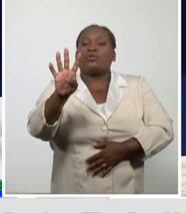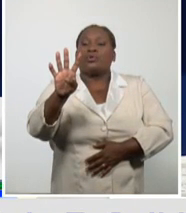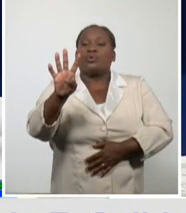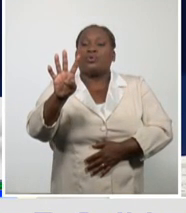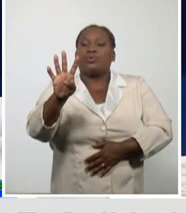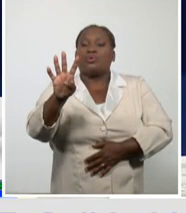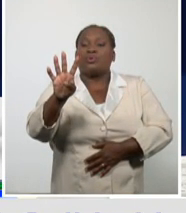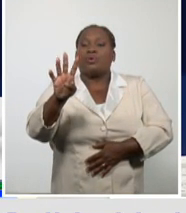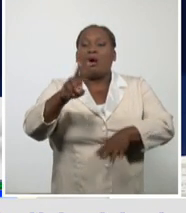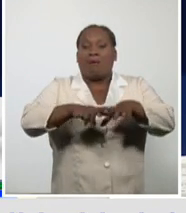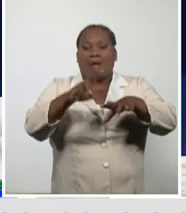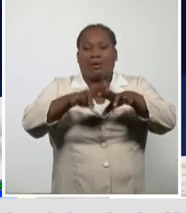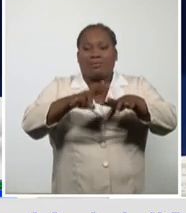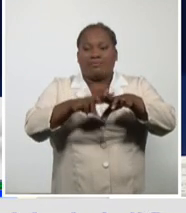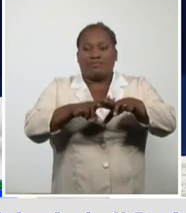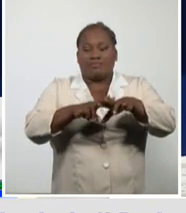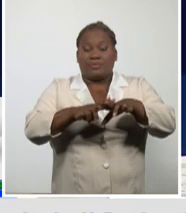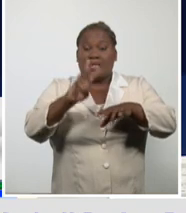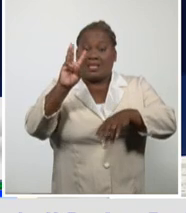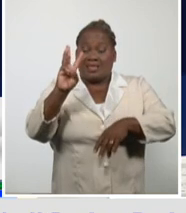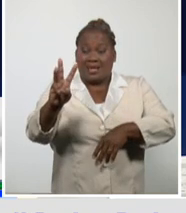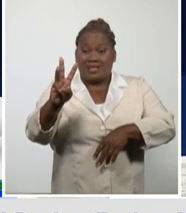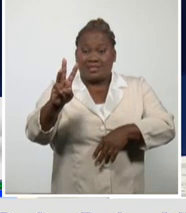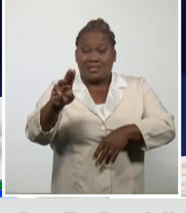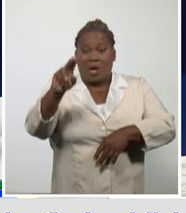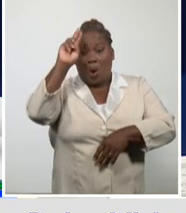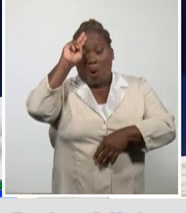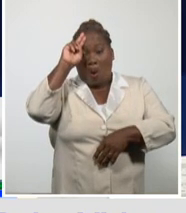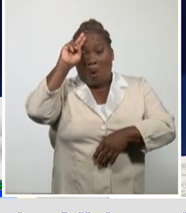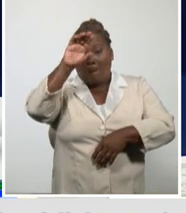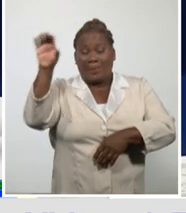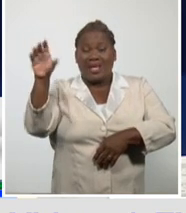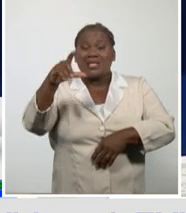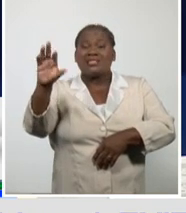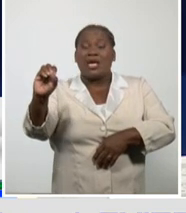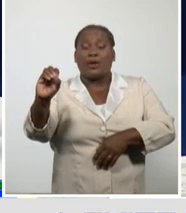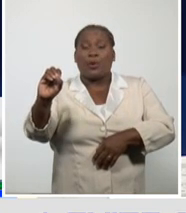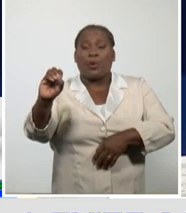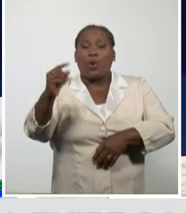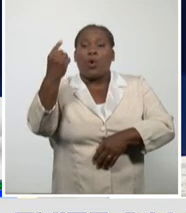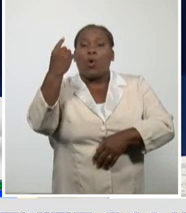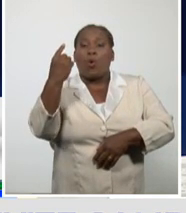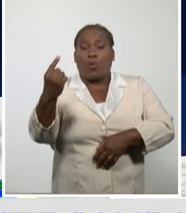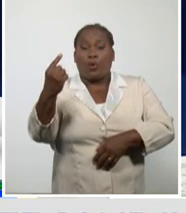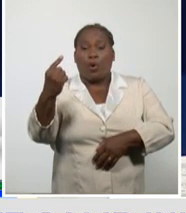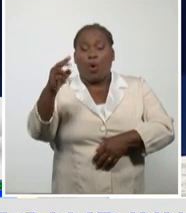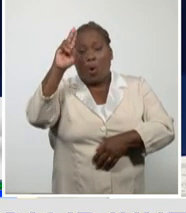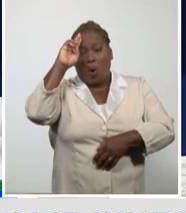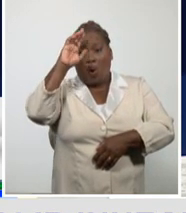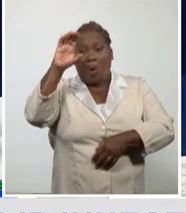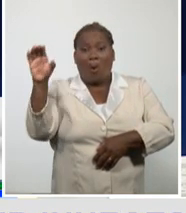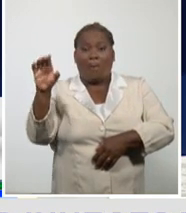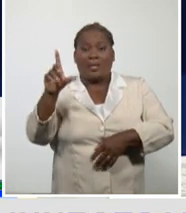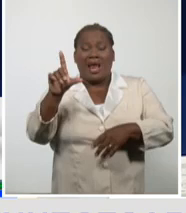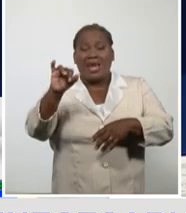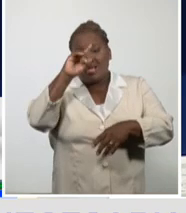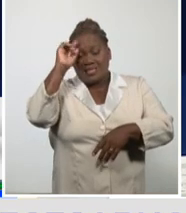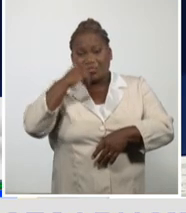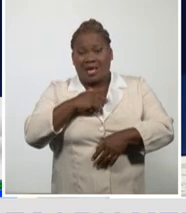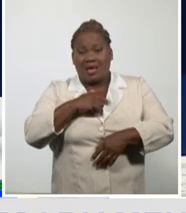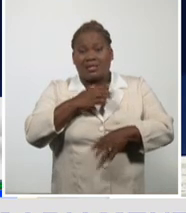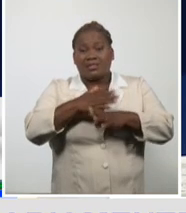pertenecen a La Habana, 3 se encuentran en el Hospital Salvador Allende y 1 en el Hospital Fran País. En Santiago de Cuba, en el